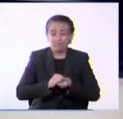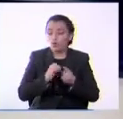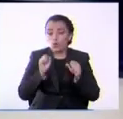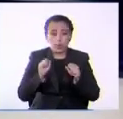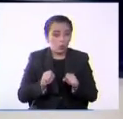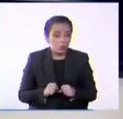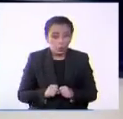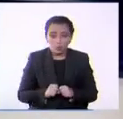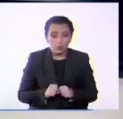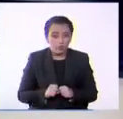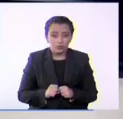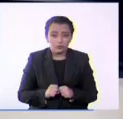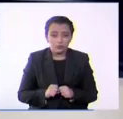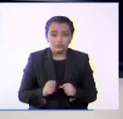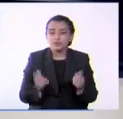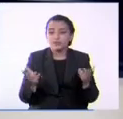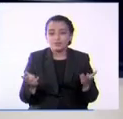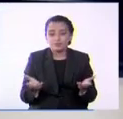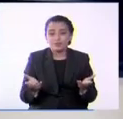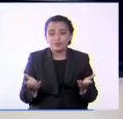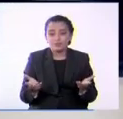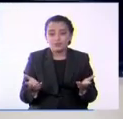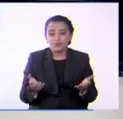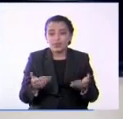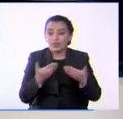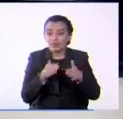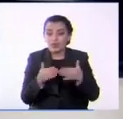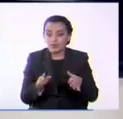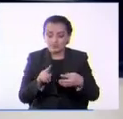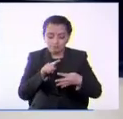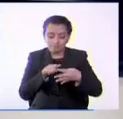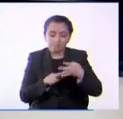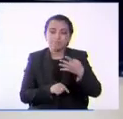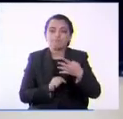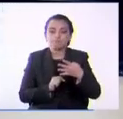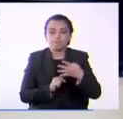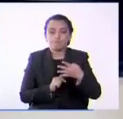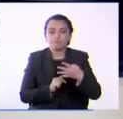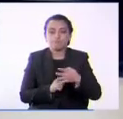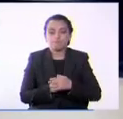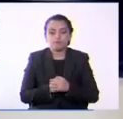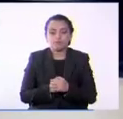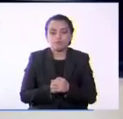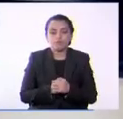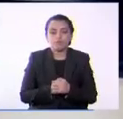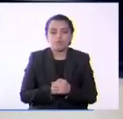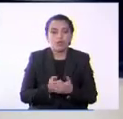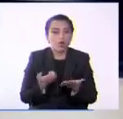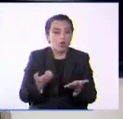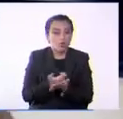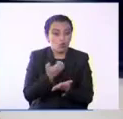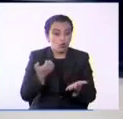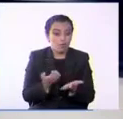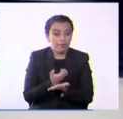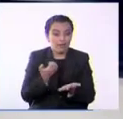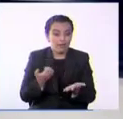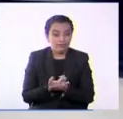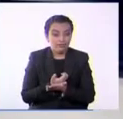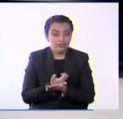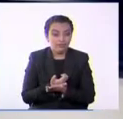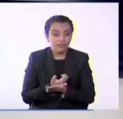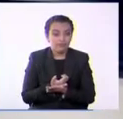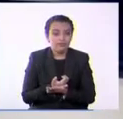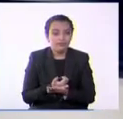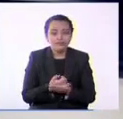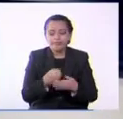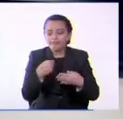medir a través de diferentes indicadores. La actividad económica tiene muchos